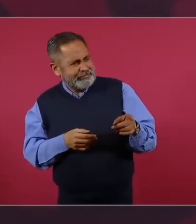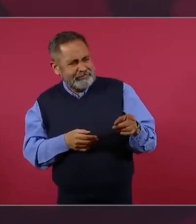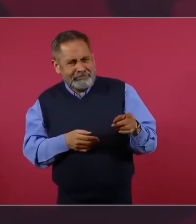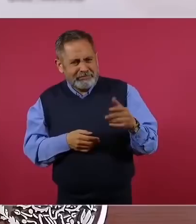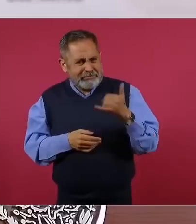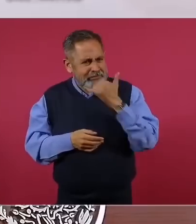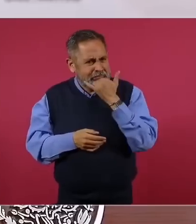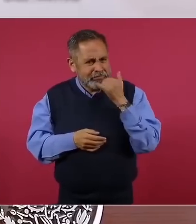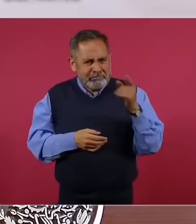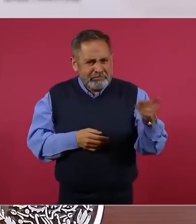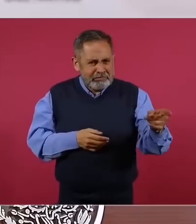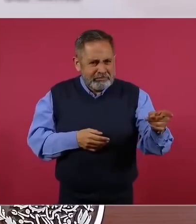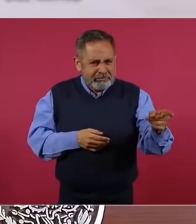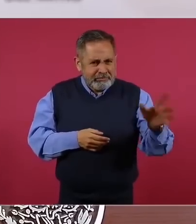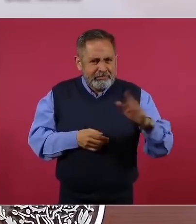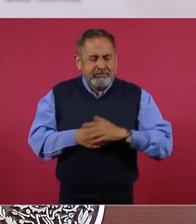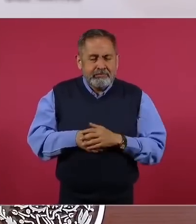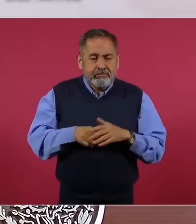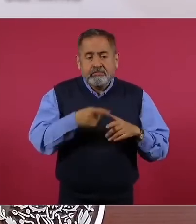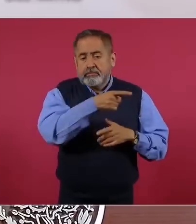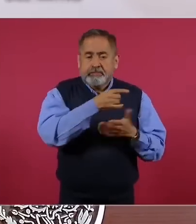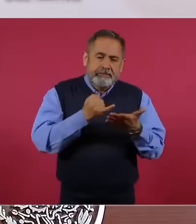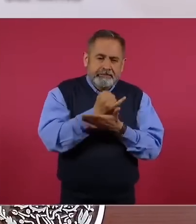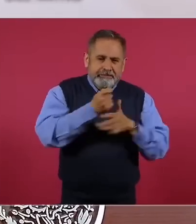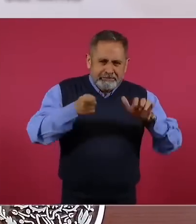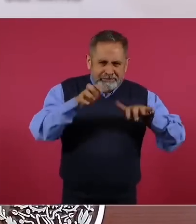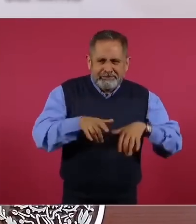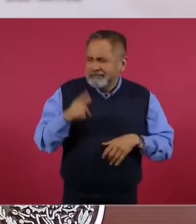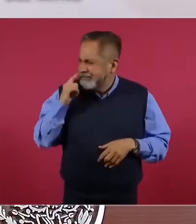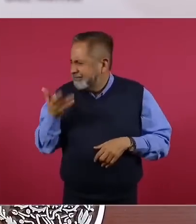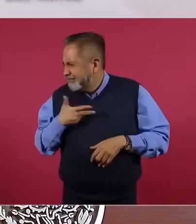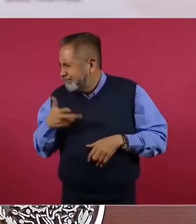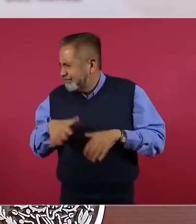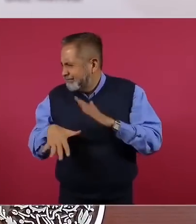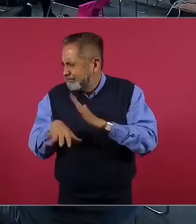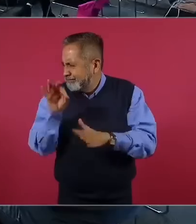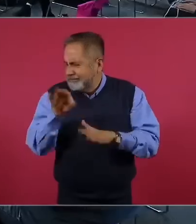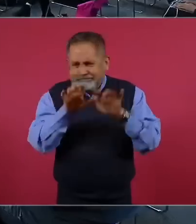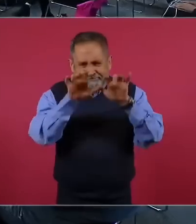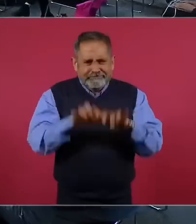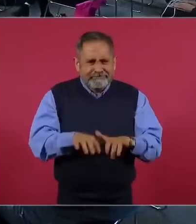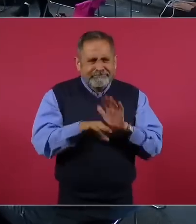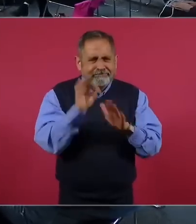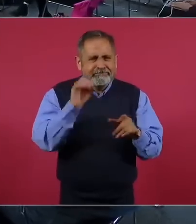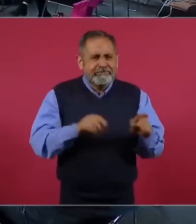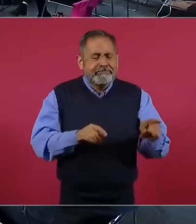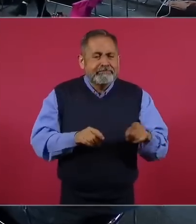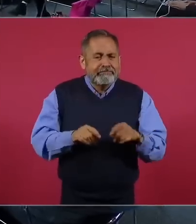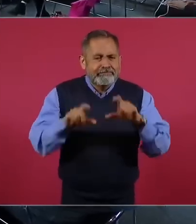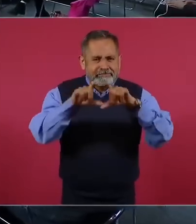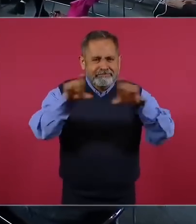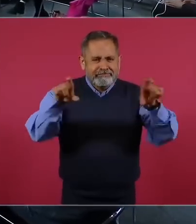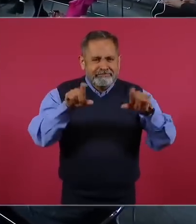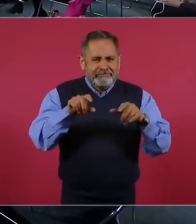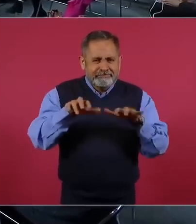en la resolución, a ver si la tienen por ahí, nada más en la